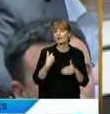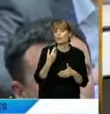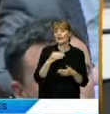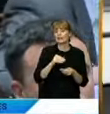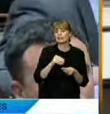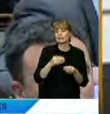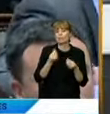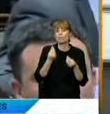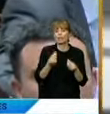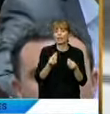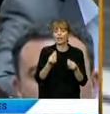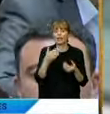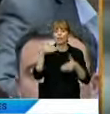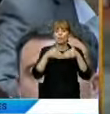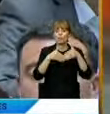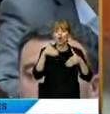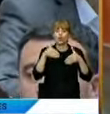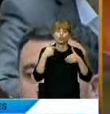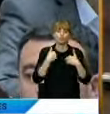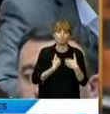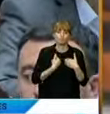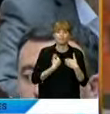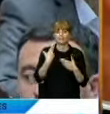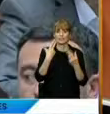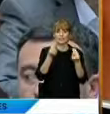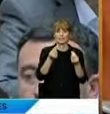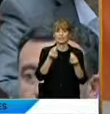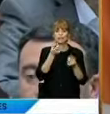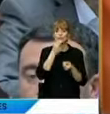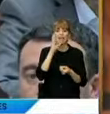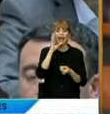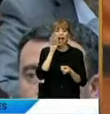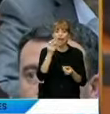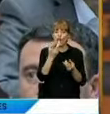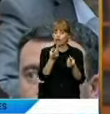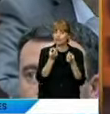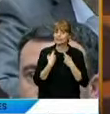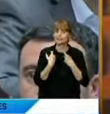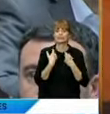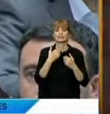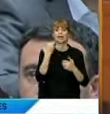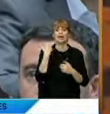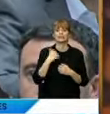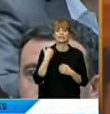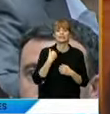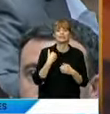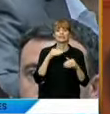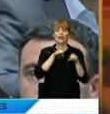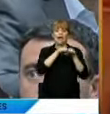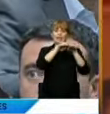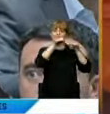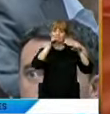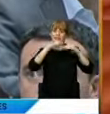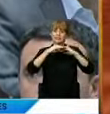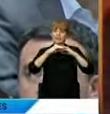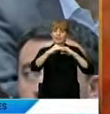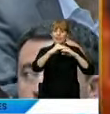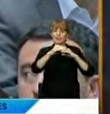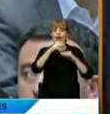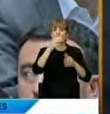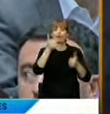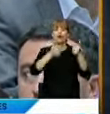en otras manifestaciones a los niños a las mujeres delante en este caso habían decidido que vayan los jubilados primero como para que el operativo e del